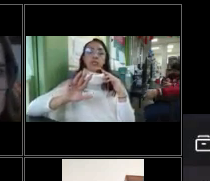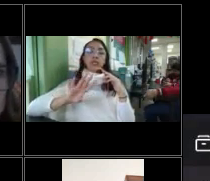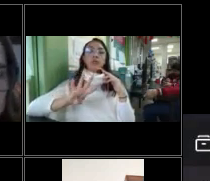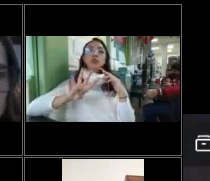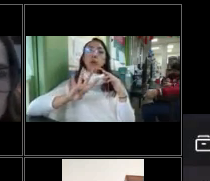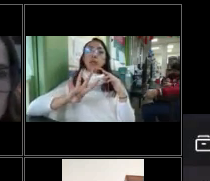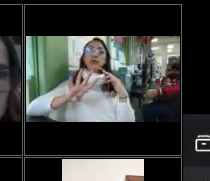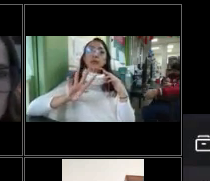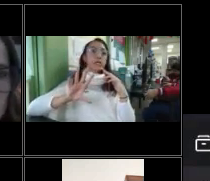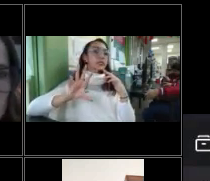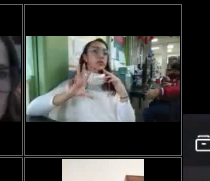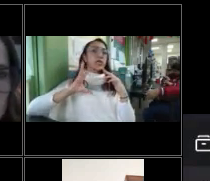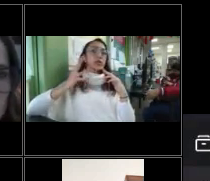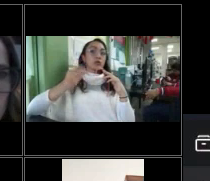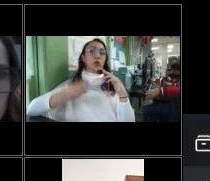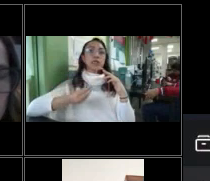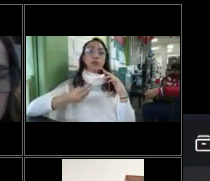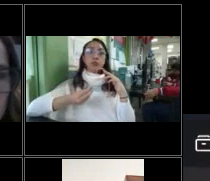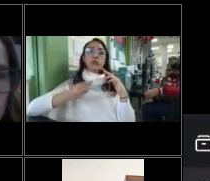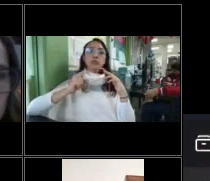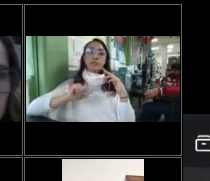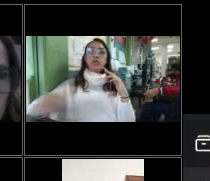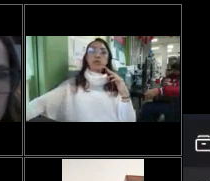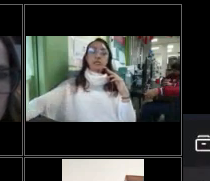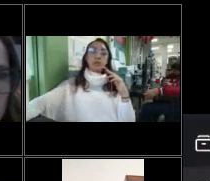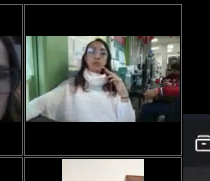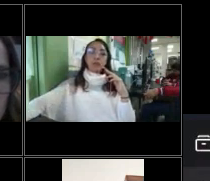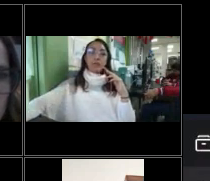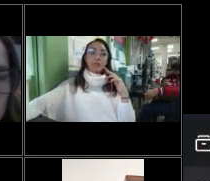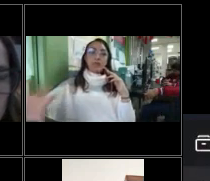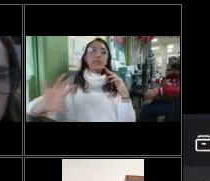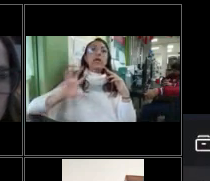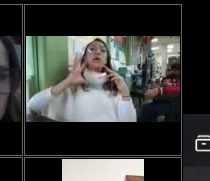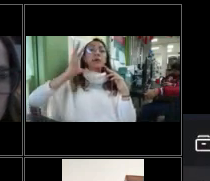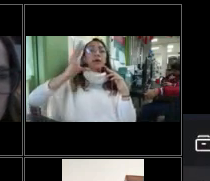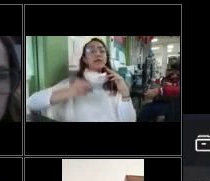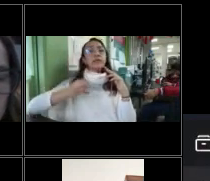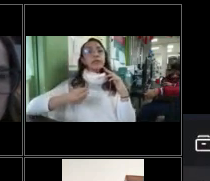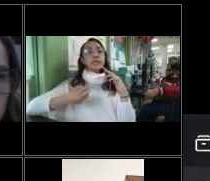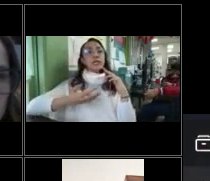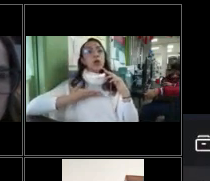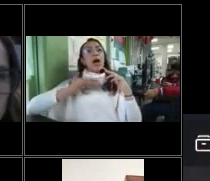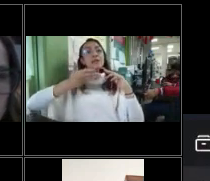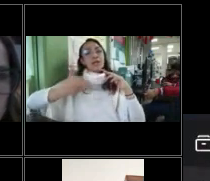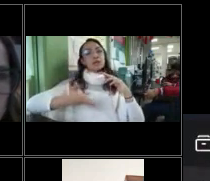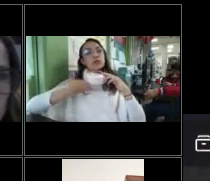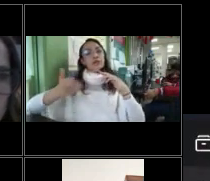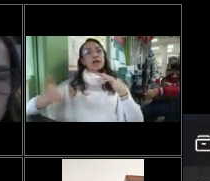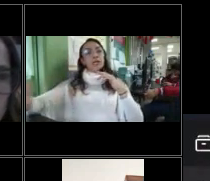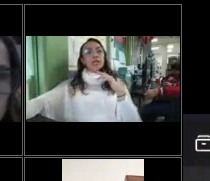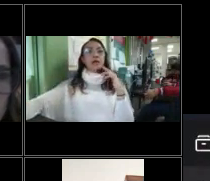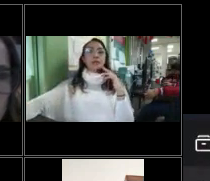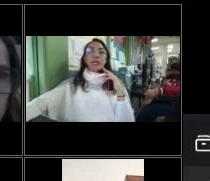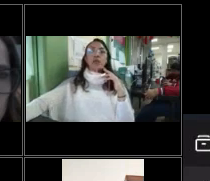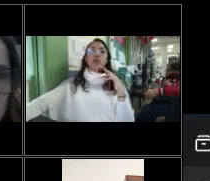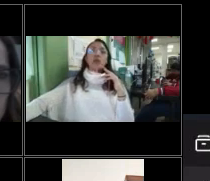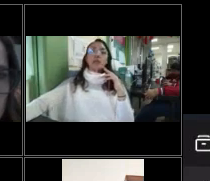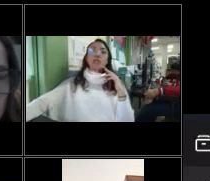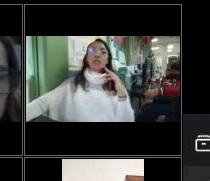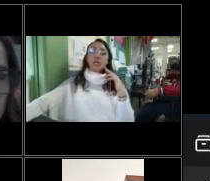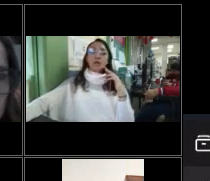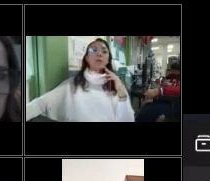comunitario. Tenemos 4 contextos en los cuales podemos basar nuestras problemáticas para ir determinando hacia dónde va a ir